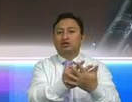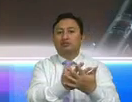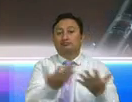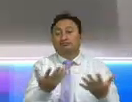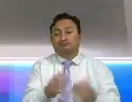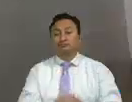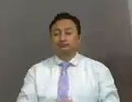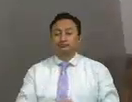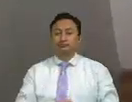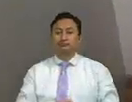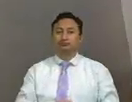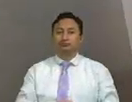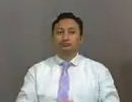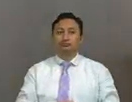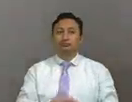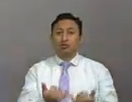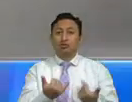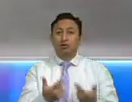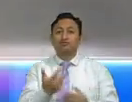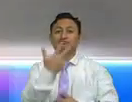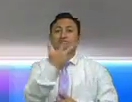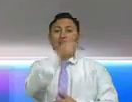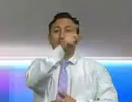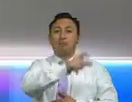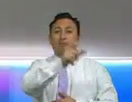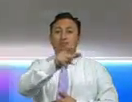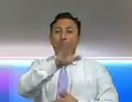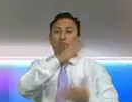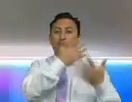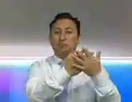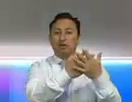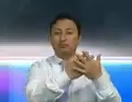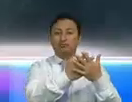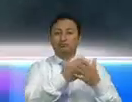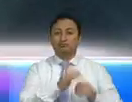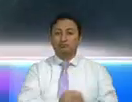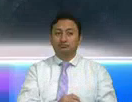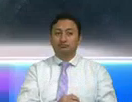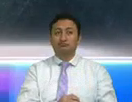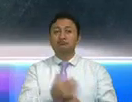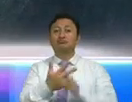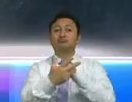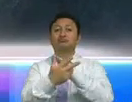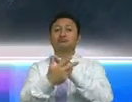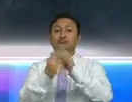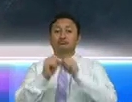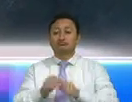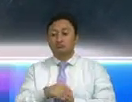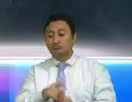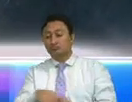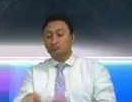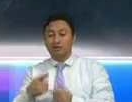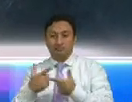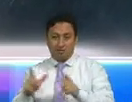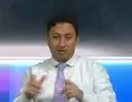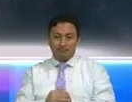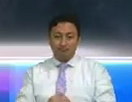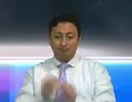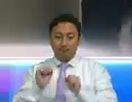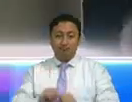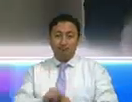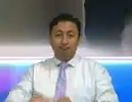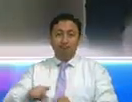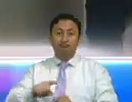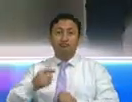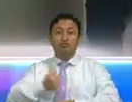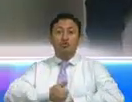consecuencias al momento hay 3 22 se encuentran con prisión preventiva un tercero fue favorecido con medida cautelar tiene que presentarse